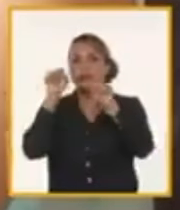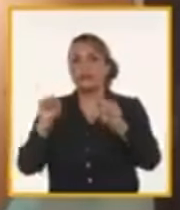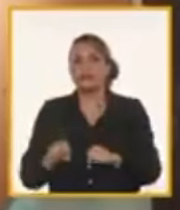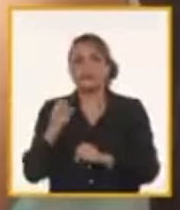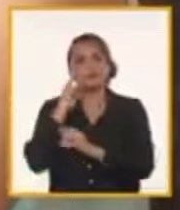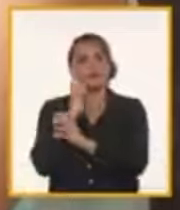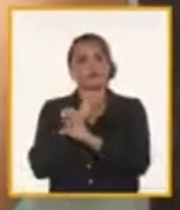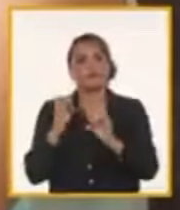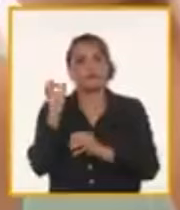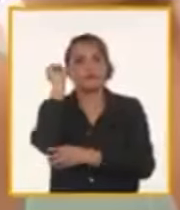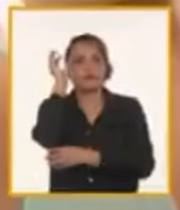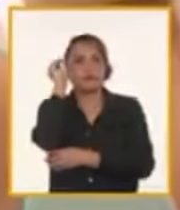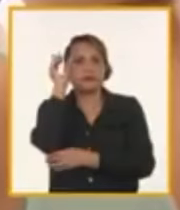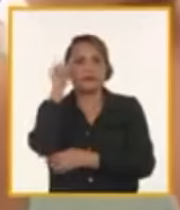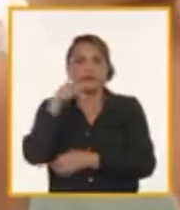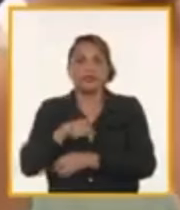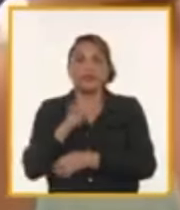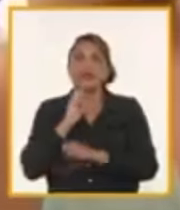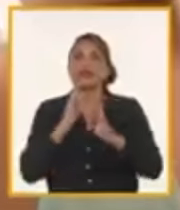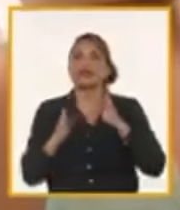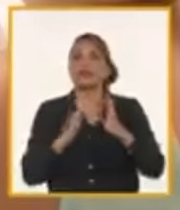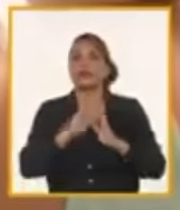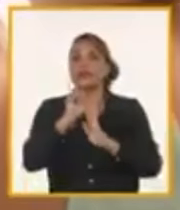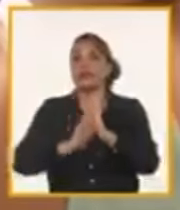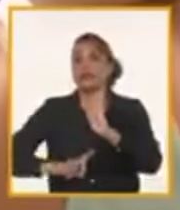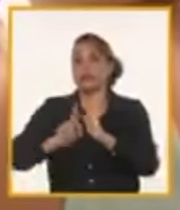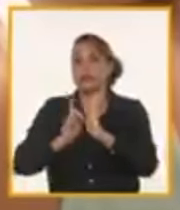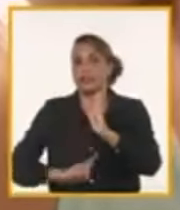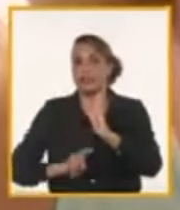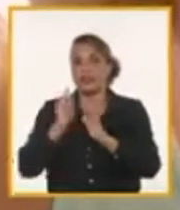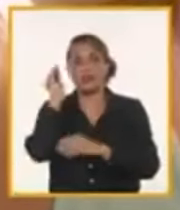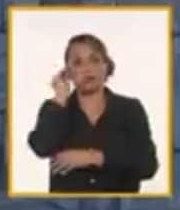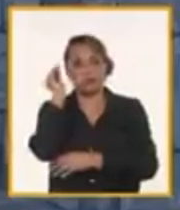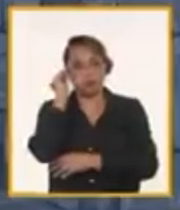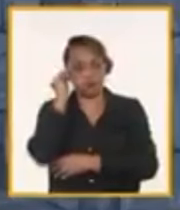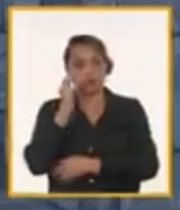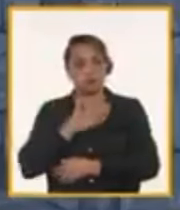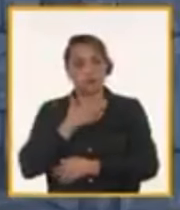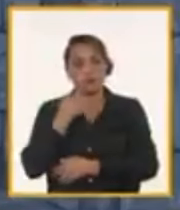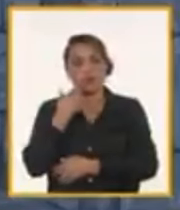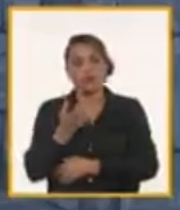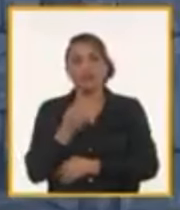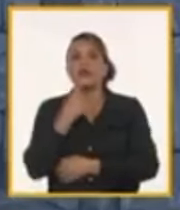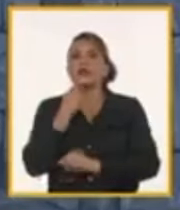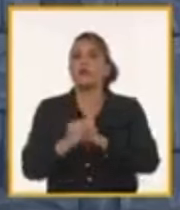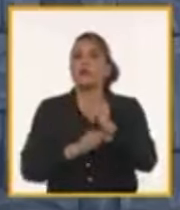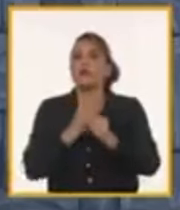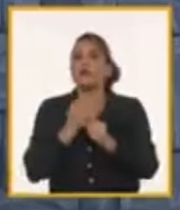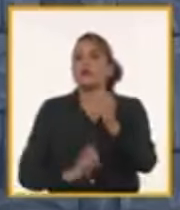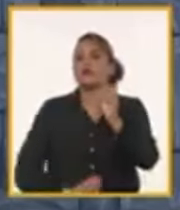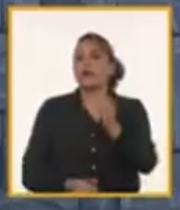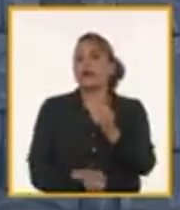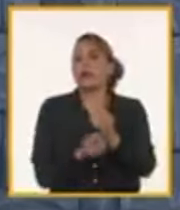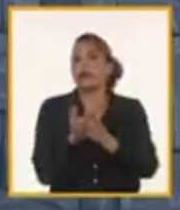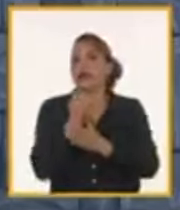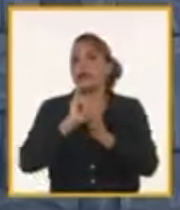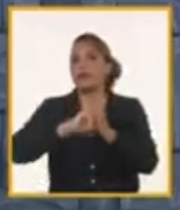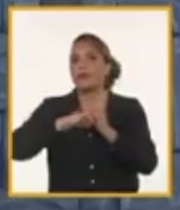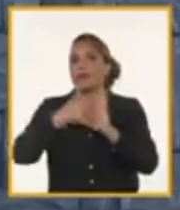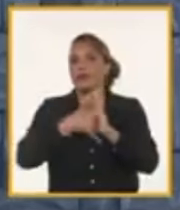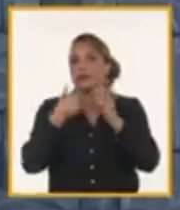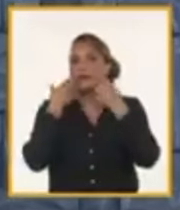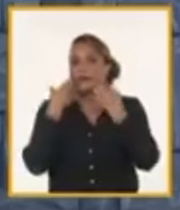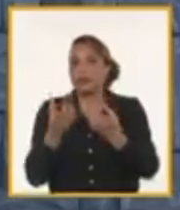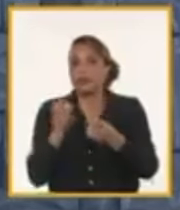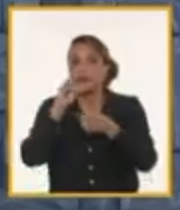e Innovación en este campo de en esta área de conocimiento el tema de la energía hemos desarrollado proyectos eh importantes con